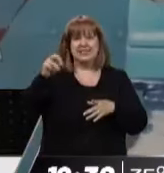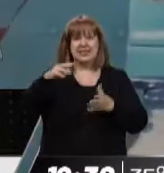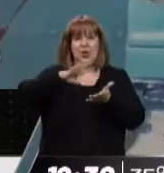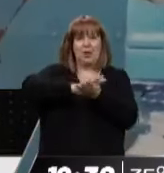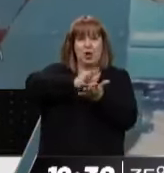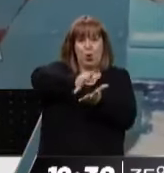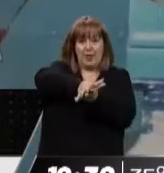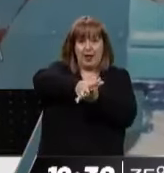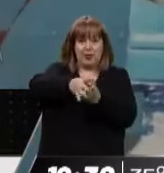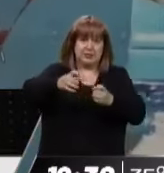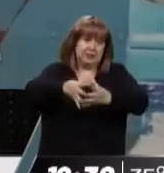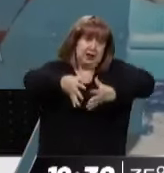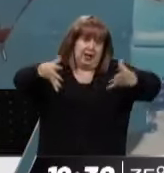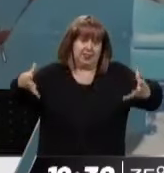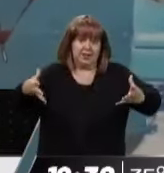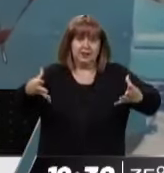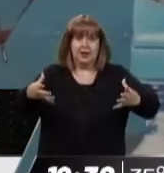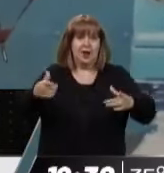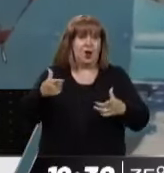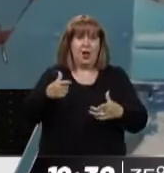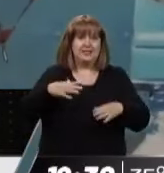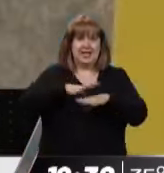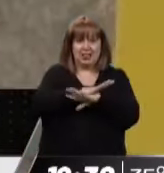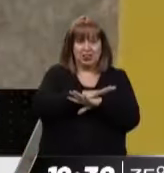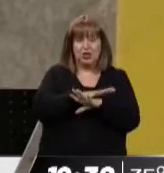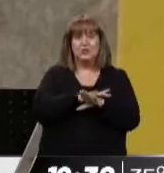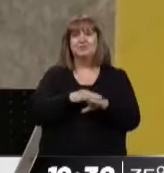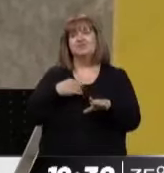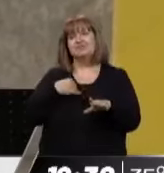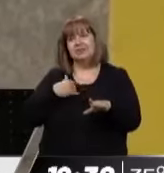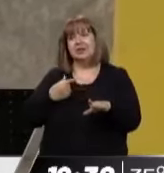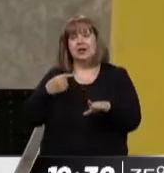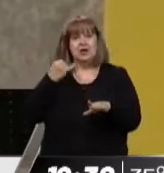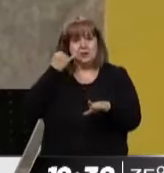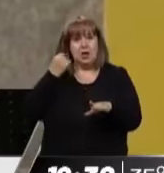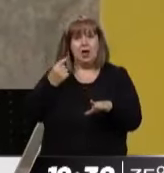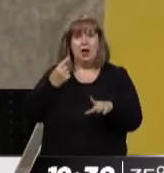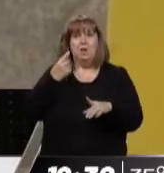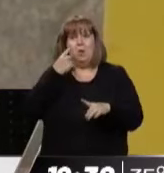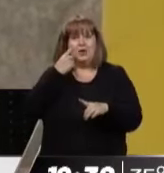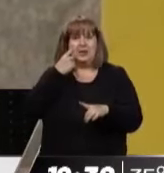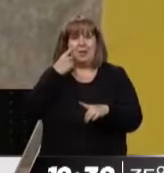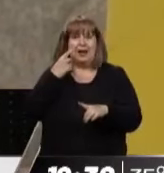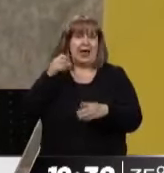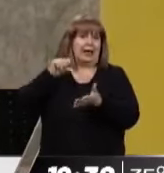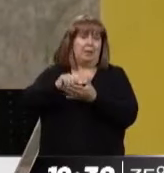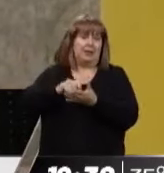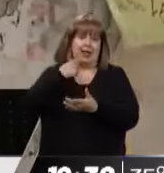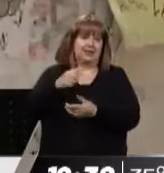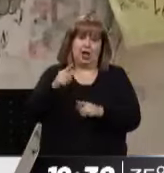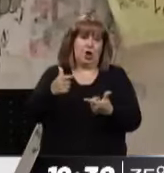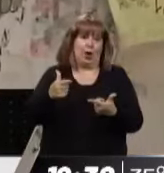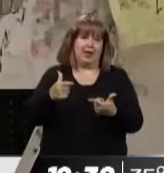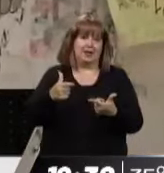cuadrados. Claro. Entonces, en particular hemos tenido conversaciones y el municipio no dispone de un lugar físico de